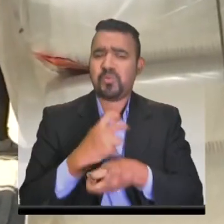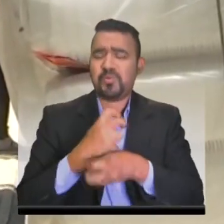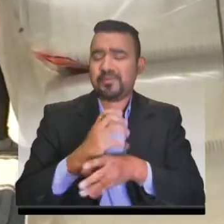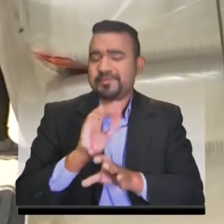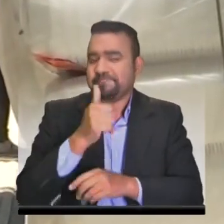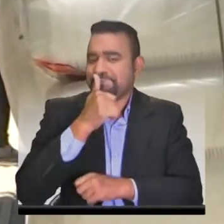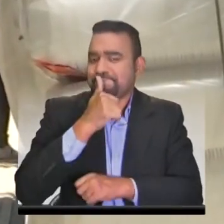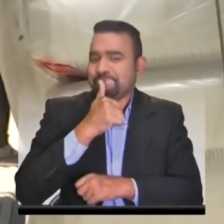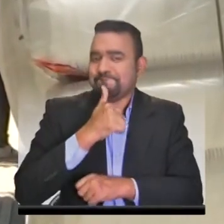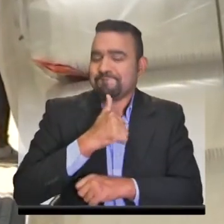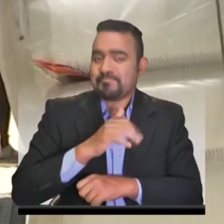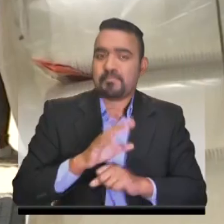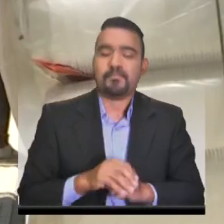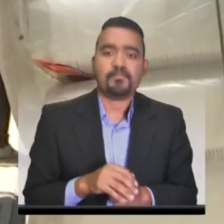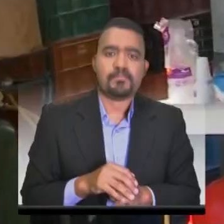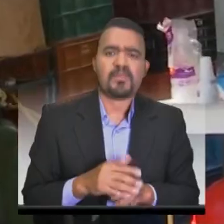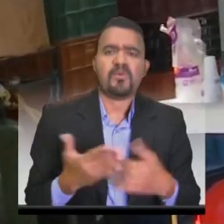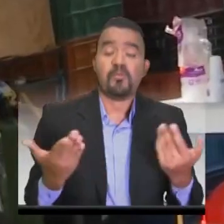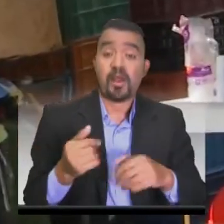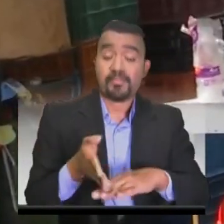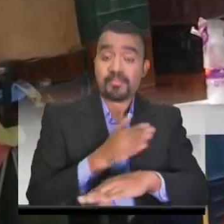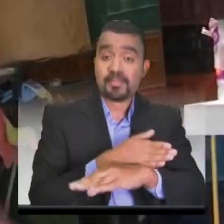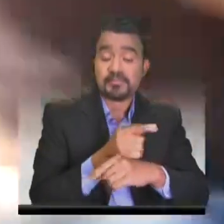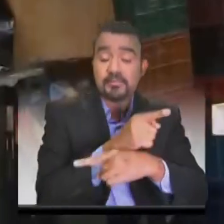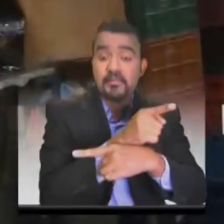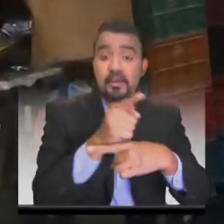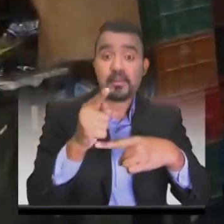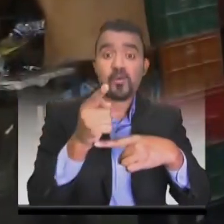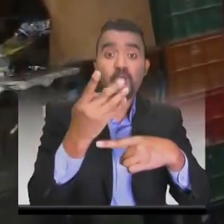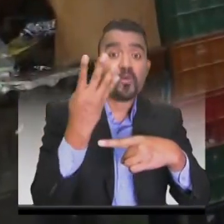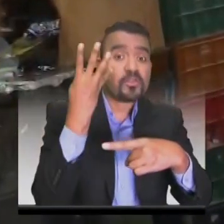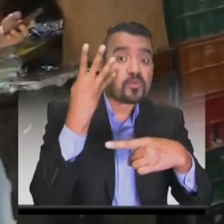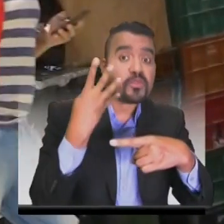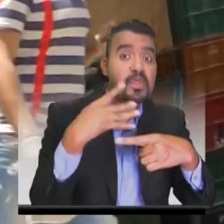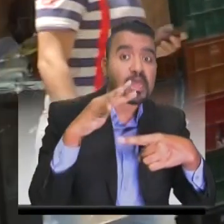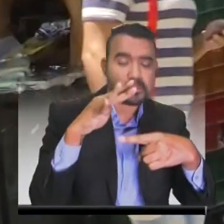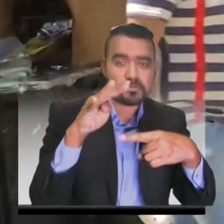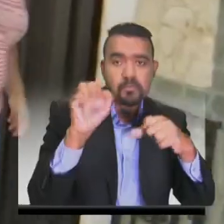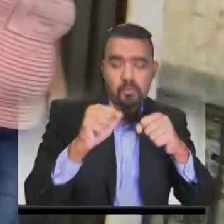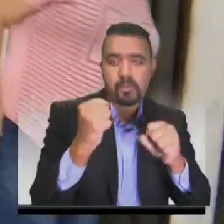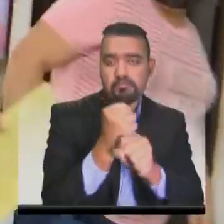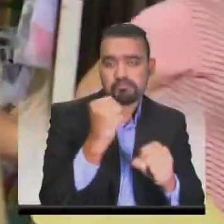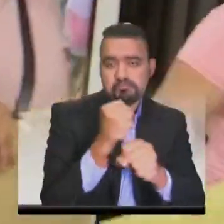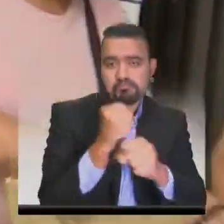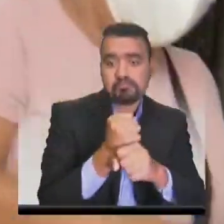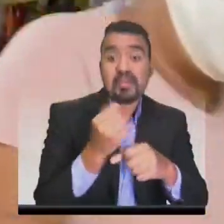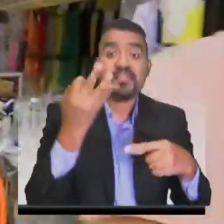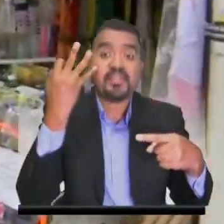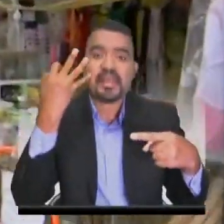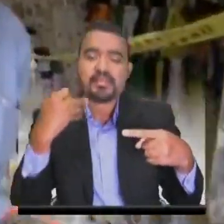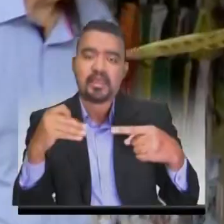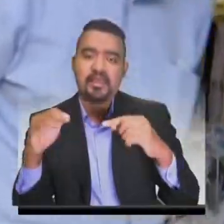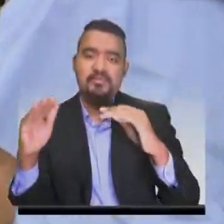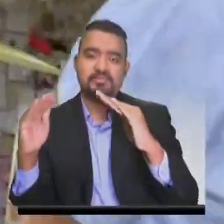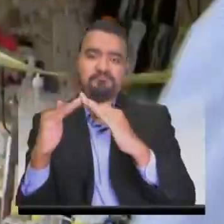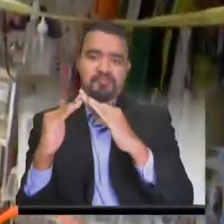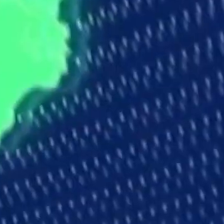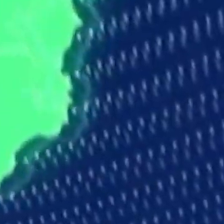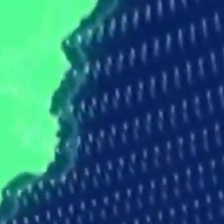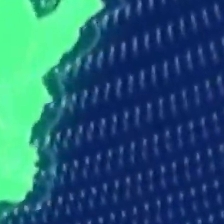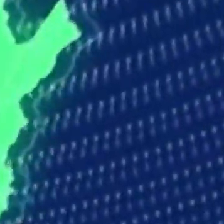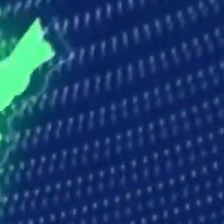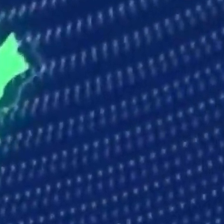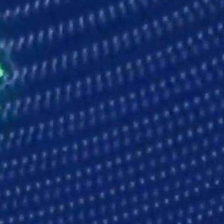en el modelo de 4 días de apertura por 3 días de cierre. Esto cambiaría cuando baje la tasa de contagio.